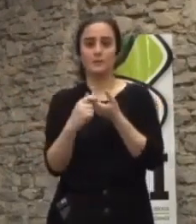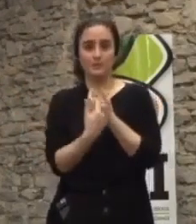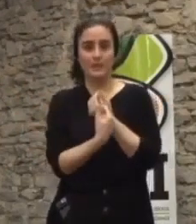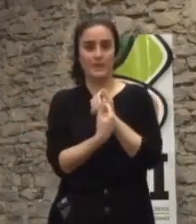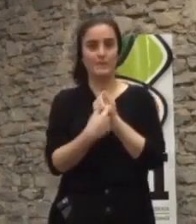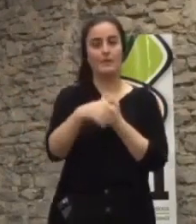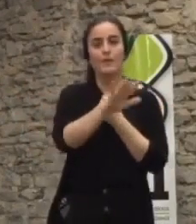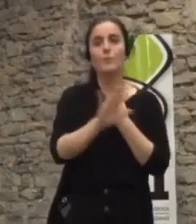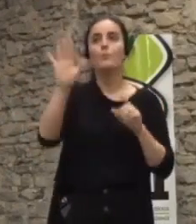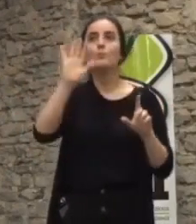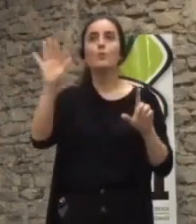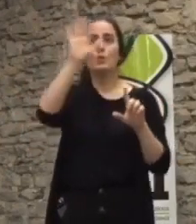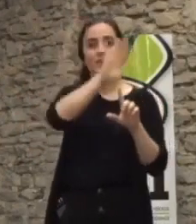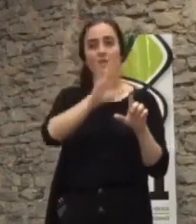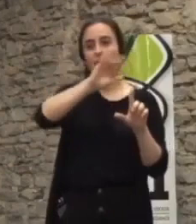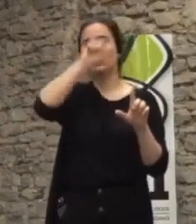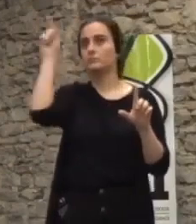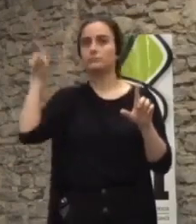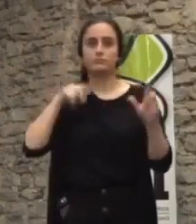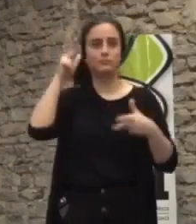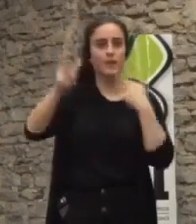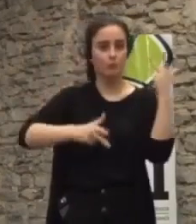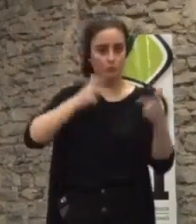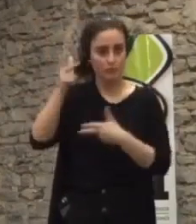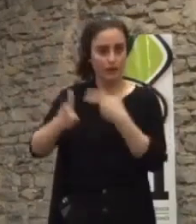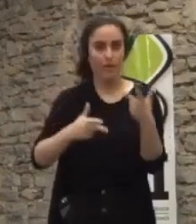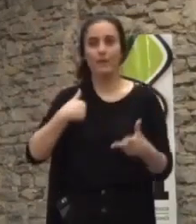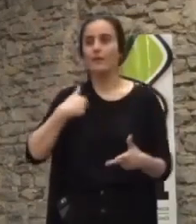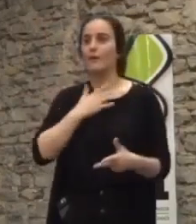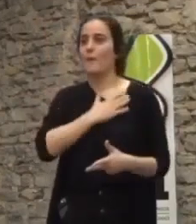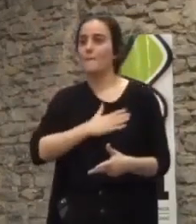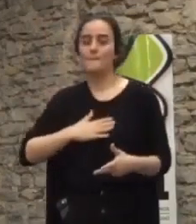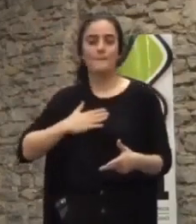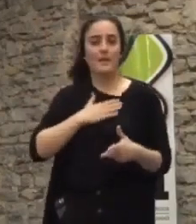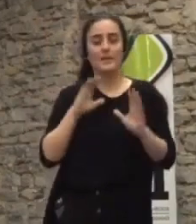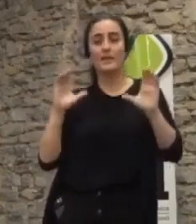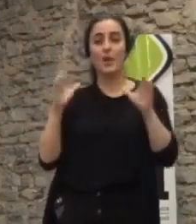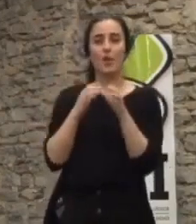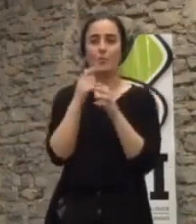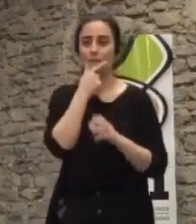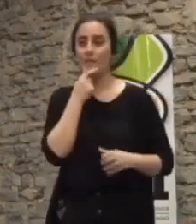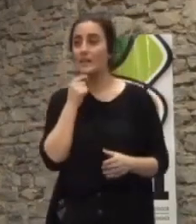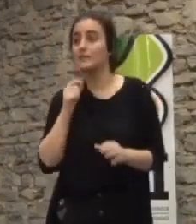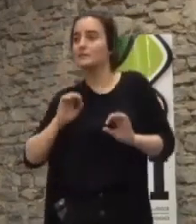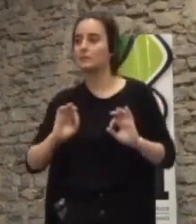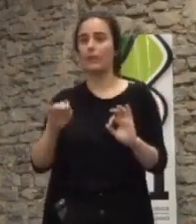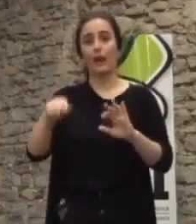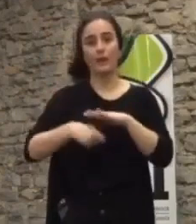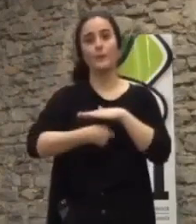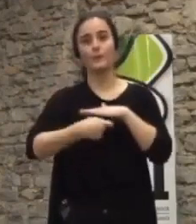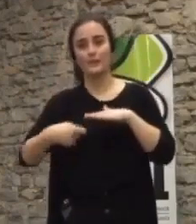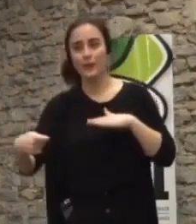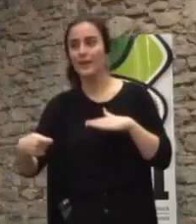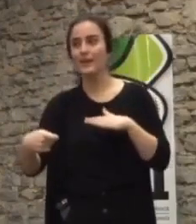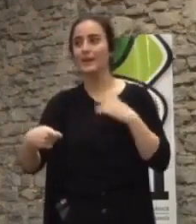varios de los municipios, de muchos de los municipios de Euskadi, ¿no? Que tengo el placer de facilitar esos grupos y, en especial, ya que estamos en Vitoria-Gasteiz,